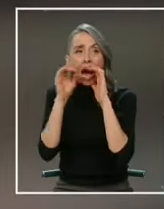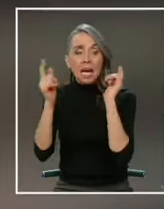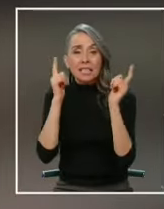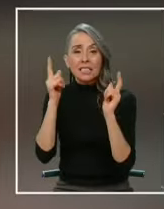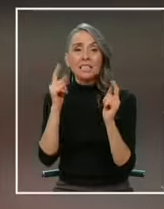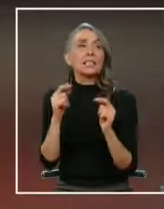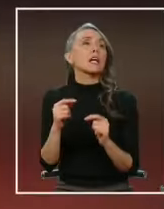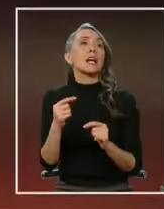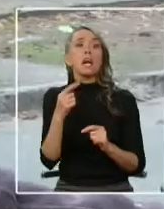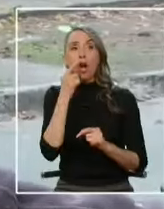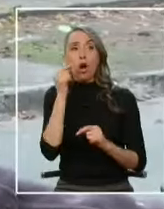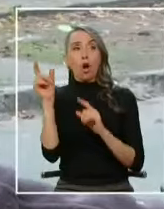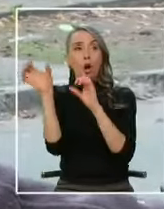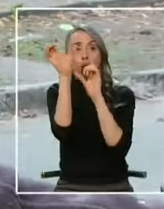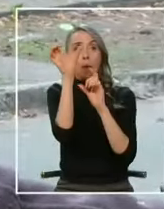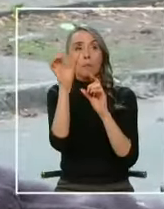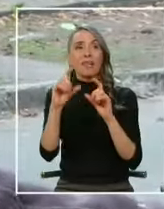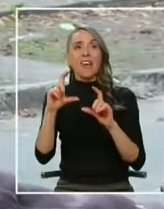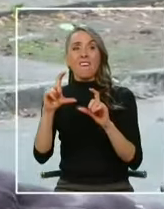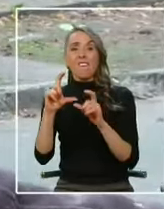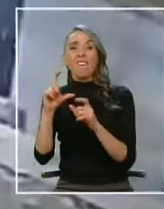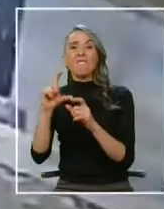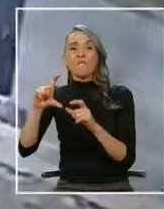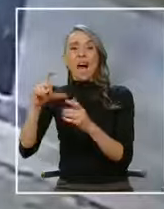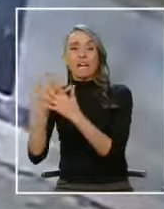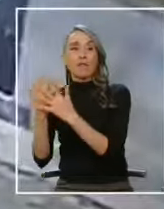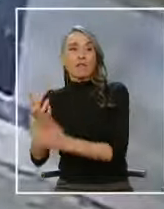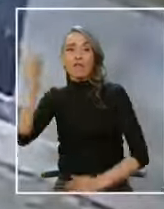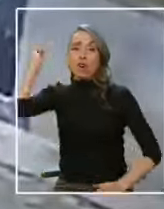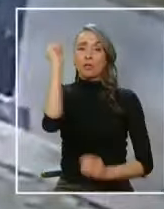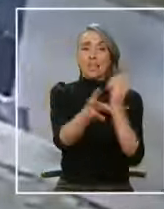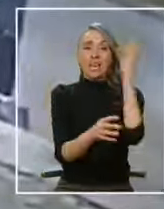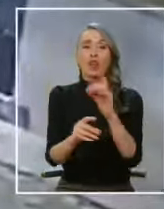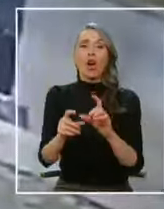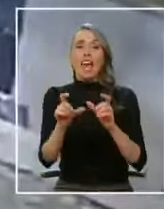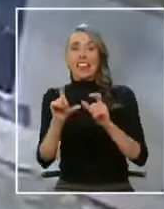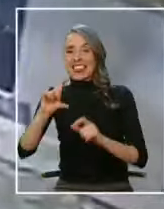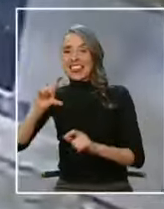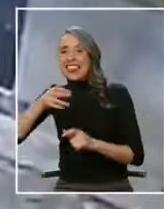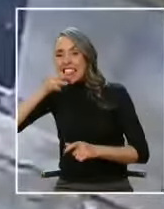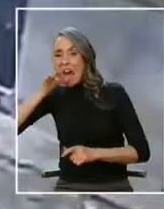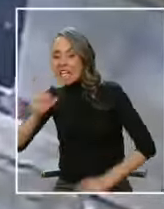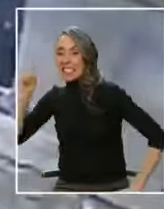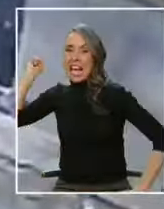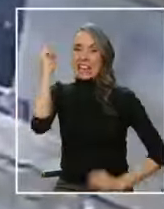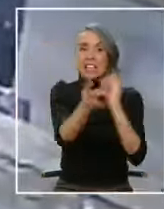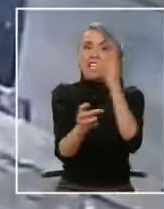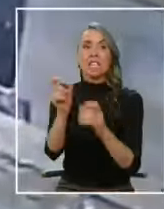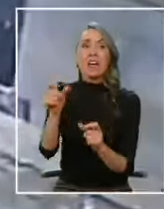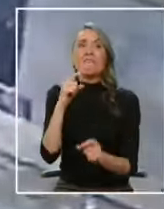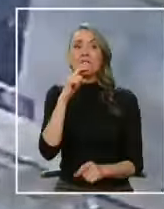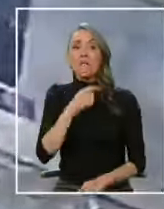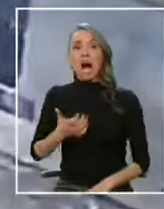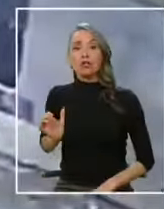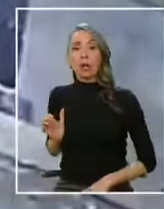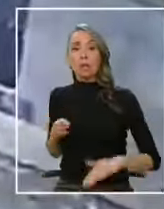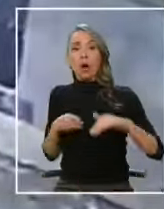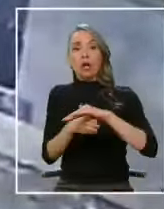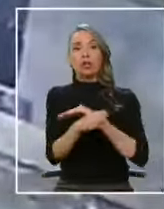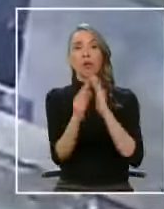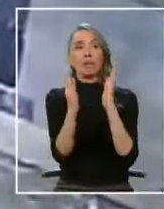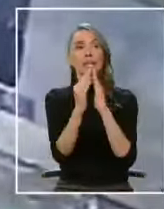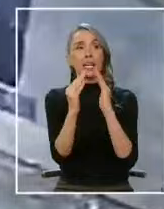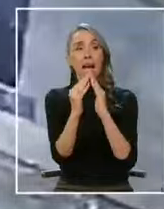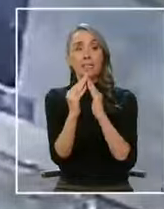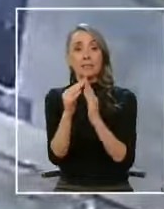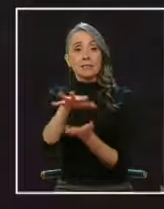Yo soy uno de los que sale tirando, obviamente, vasos, tira una taza, tratando de ayudar a los vecinos, ¿cierto? Así ingresan estos falsos policías a un